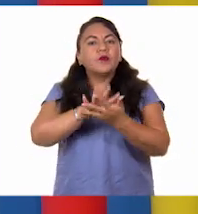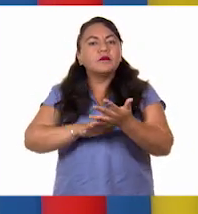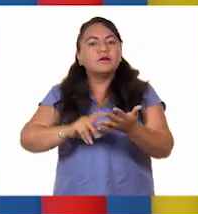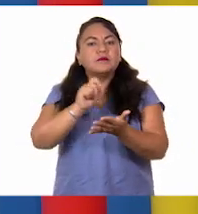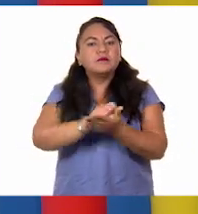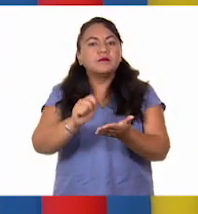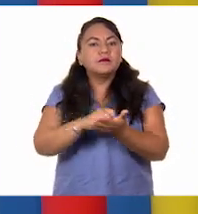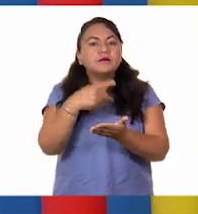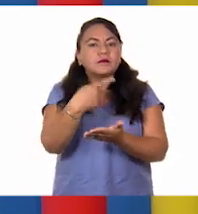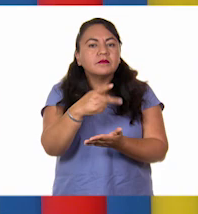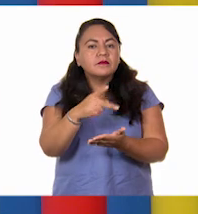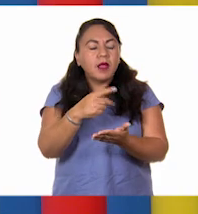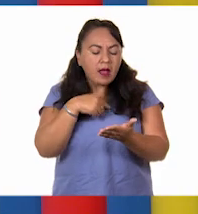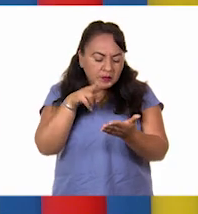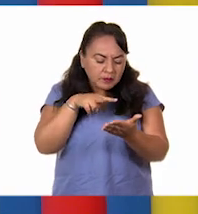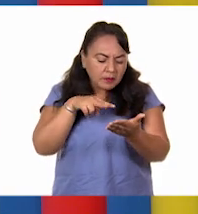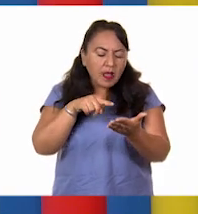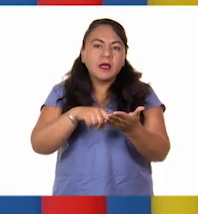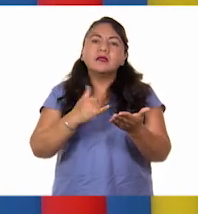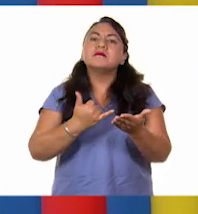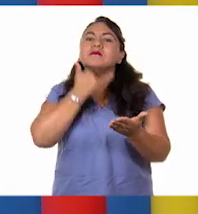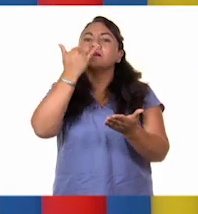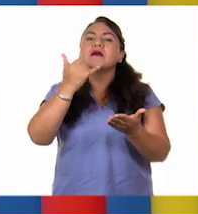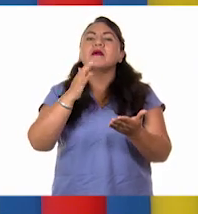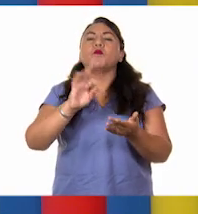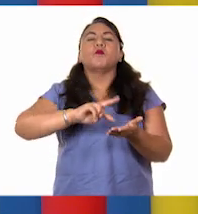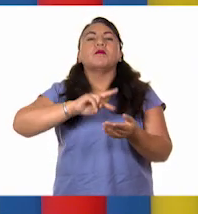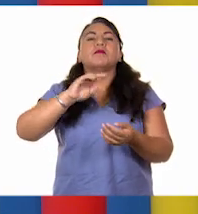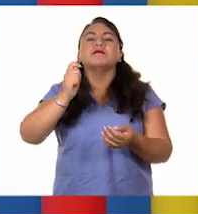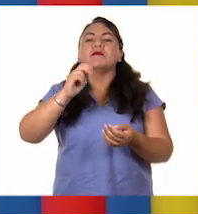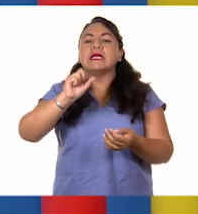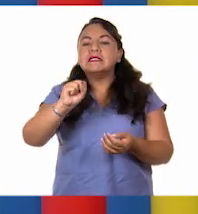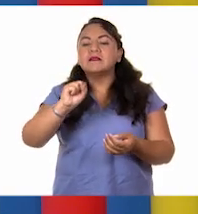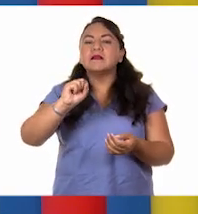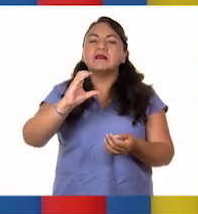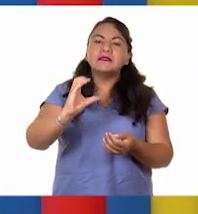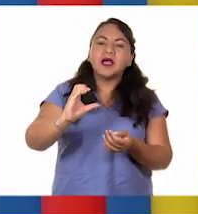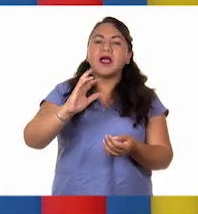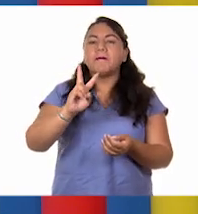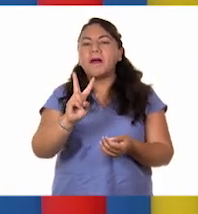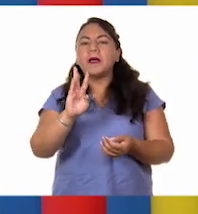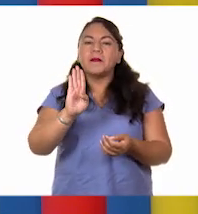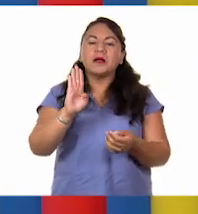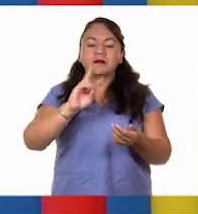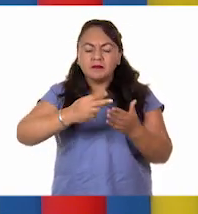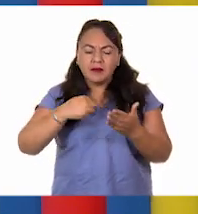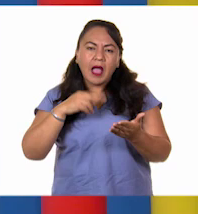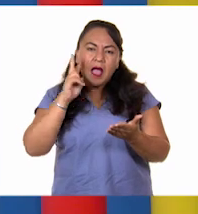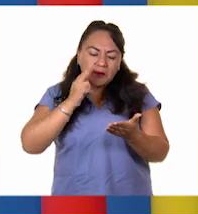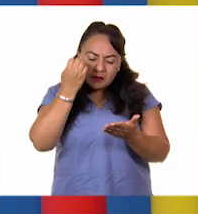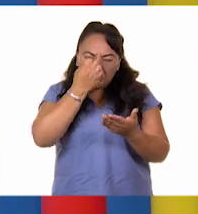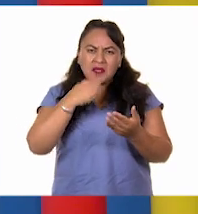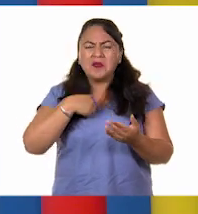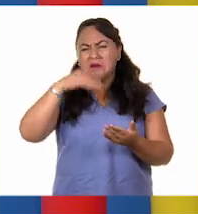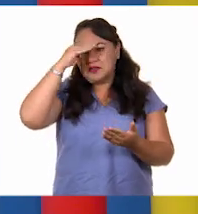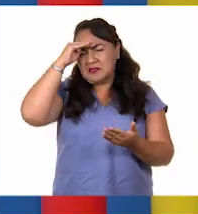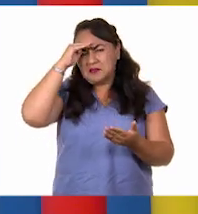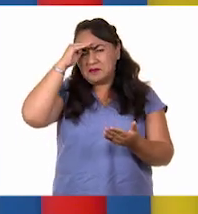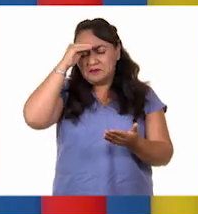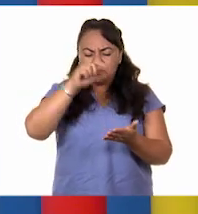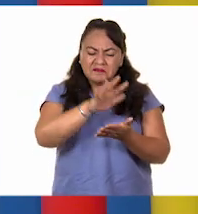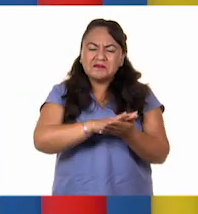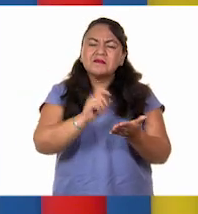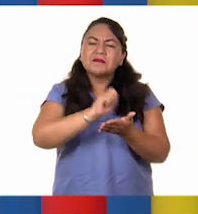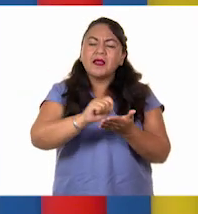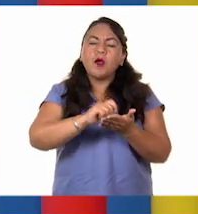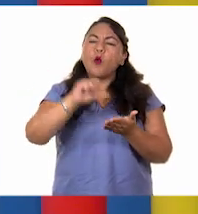estaba escribiendo y en que no tuviera errores ortográficos. Pensaba que los textos que escribía pues me quedarían siempre